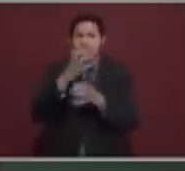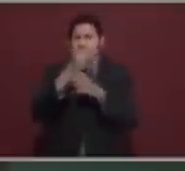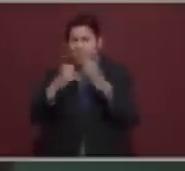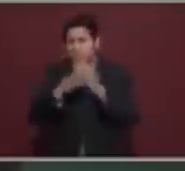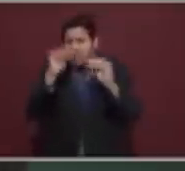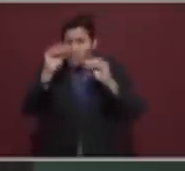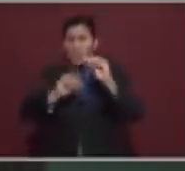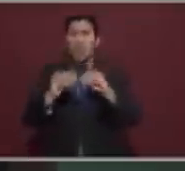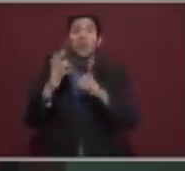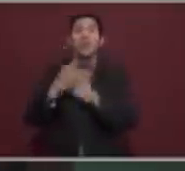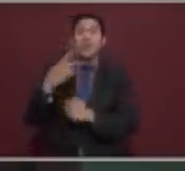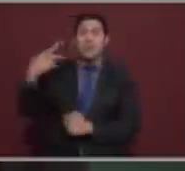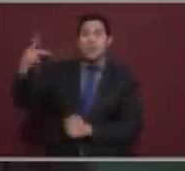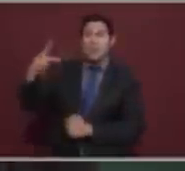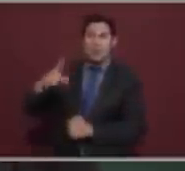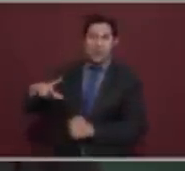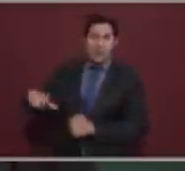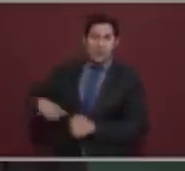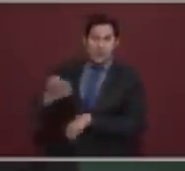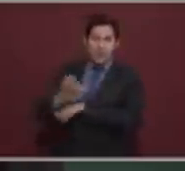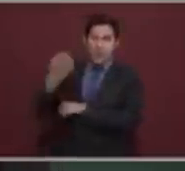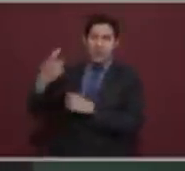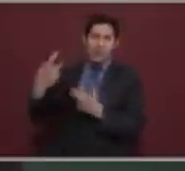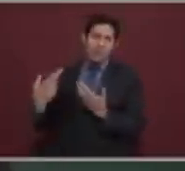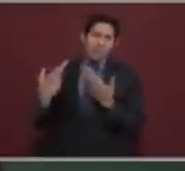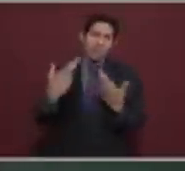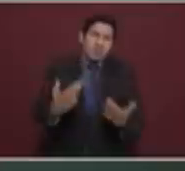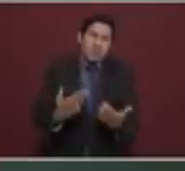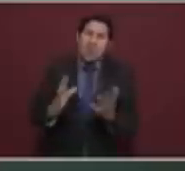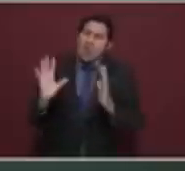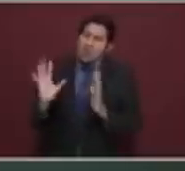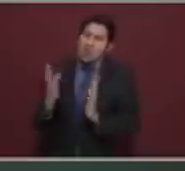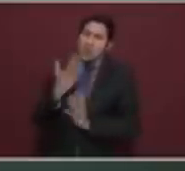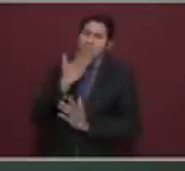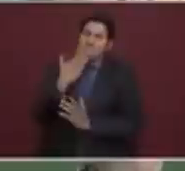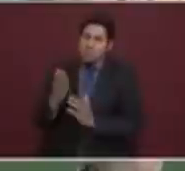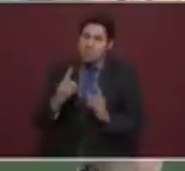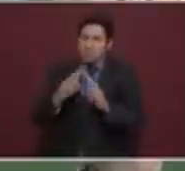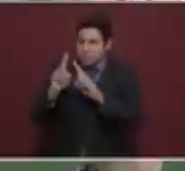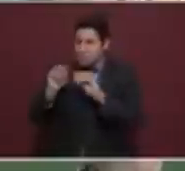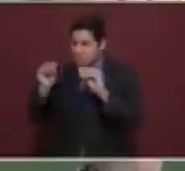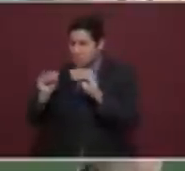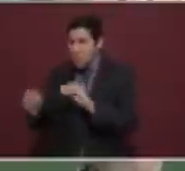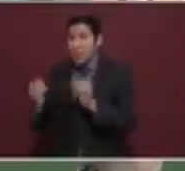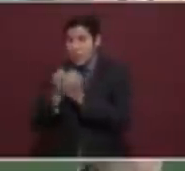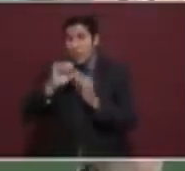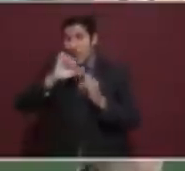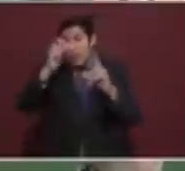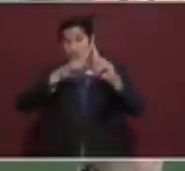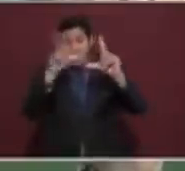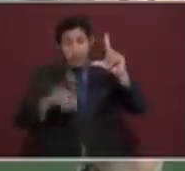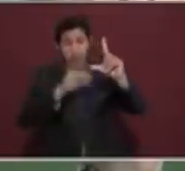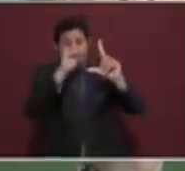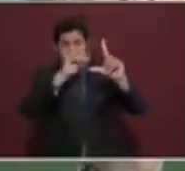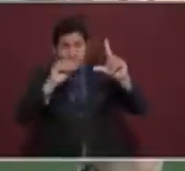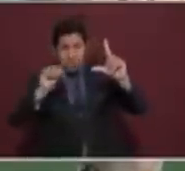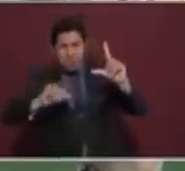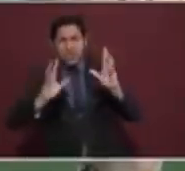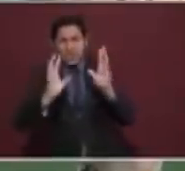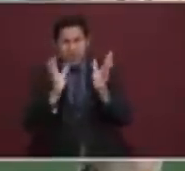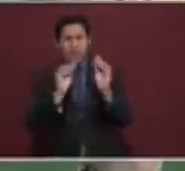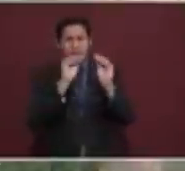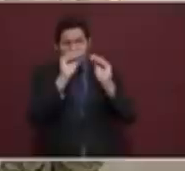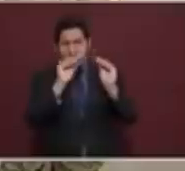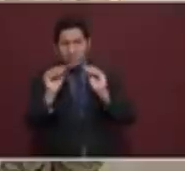por el gobierno del estado y así en cada una de las regiones dejo aquí con la